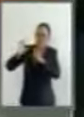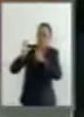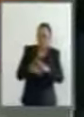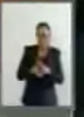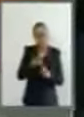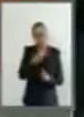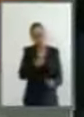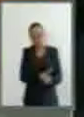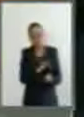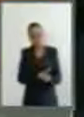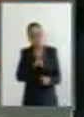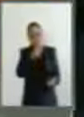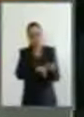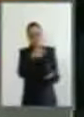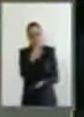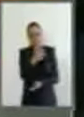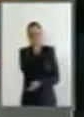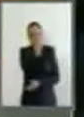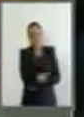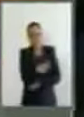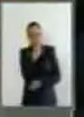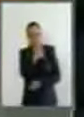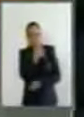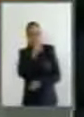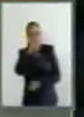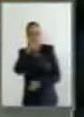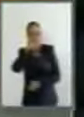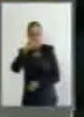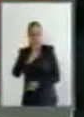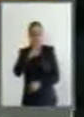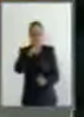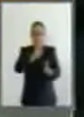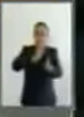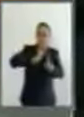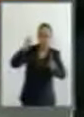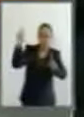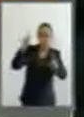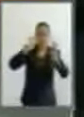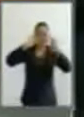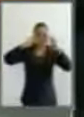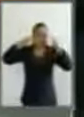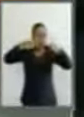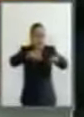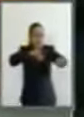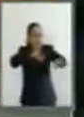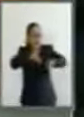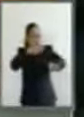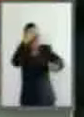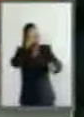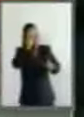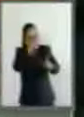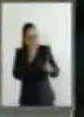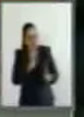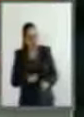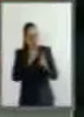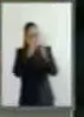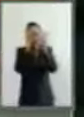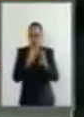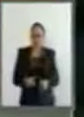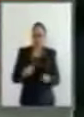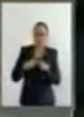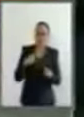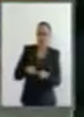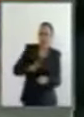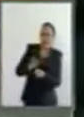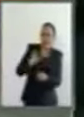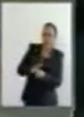destacar de Encinas. Su profesionalismo, su dedicación, el conocimiento de las materias, la fundamentación de